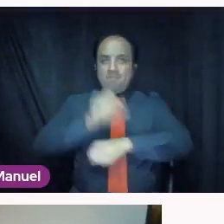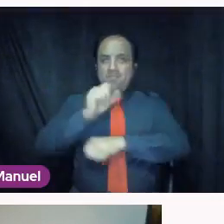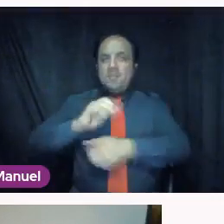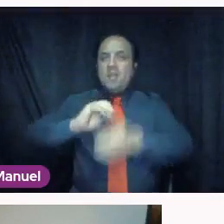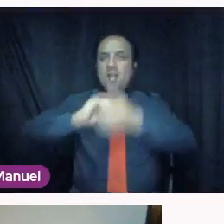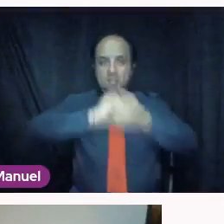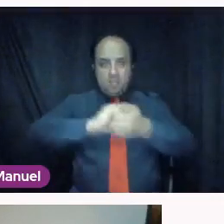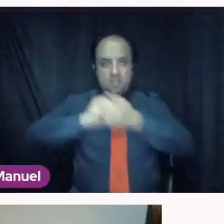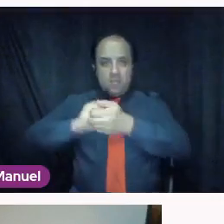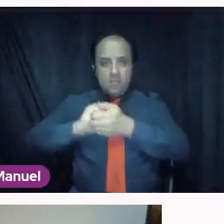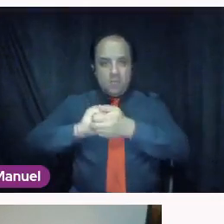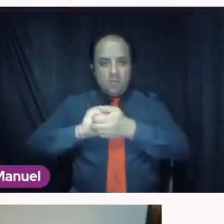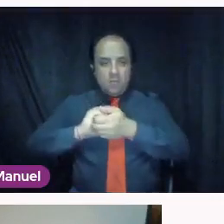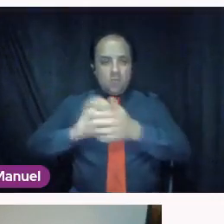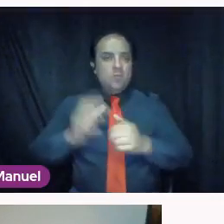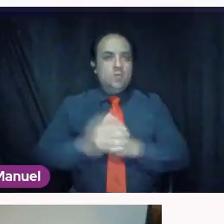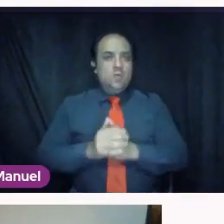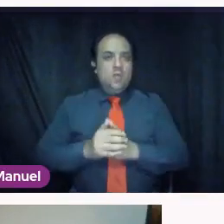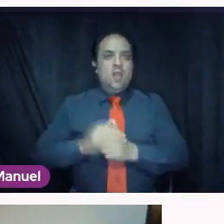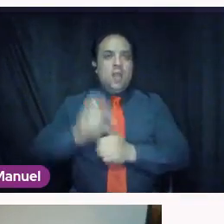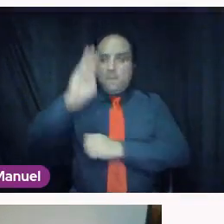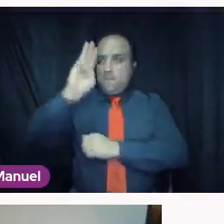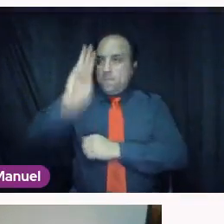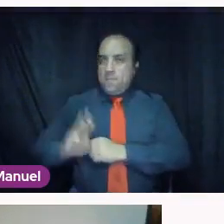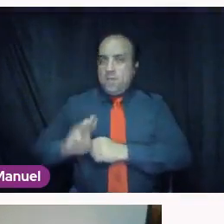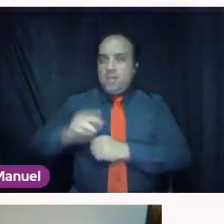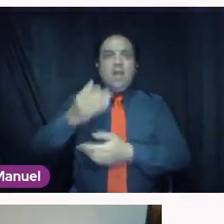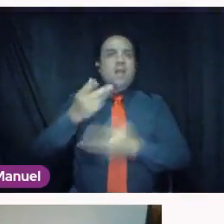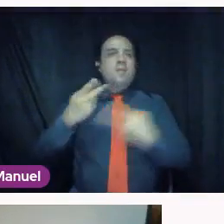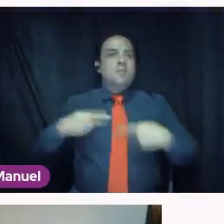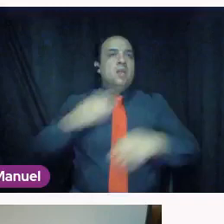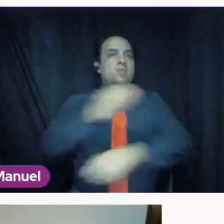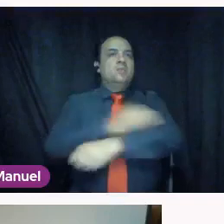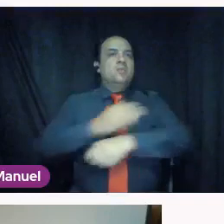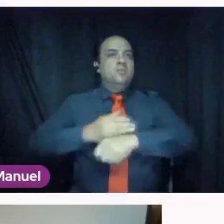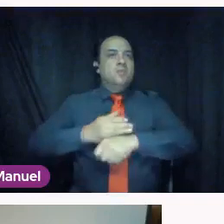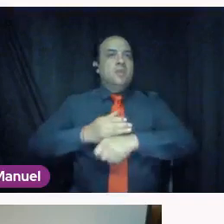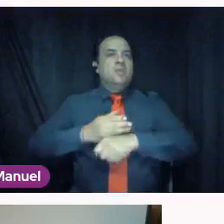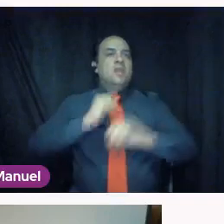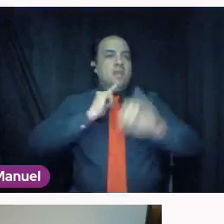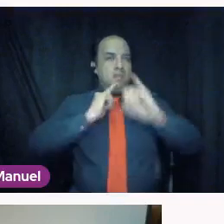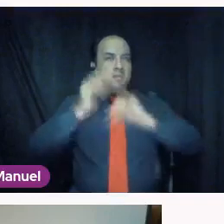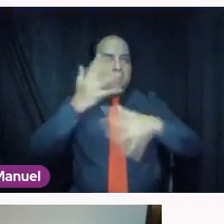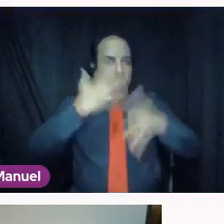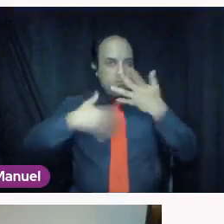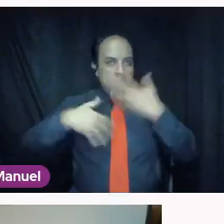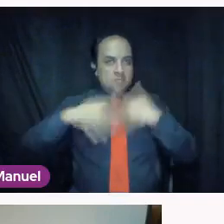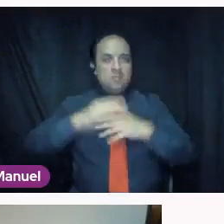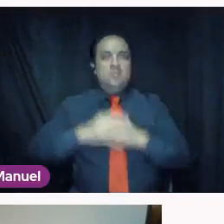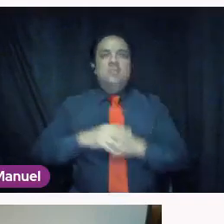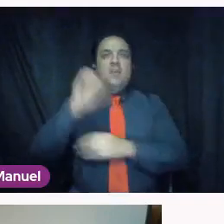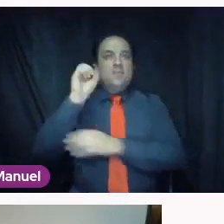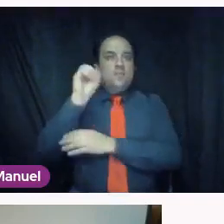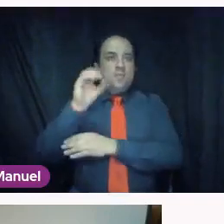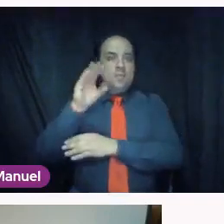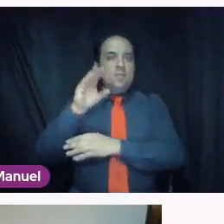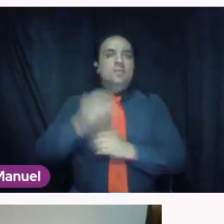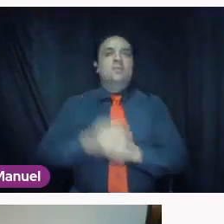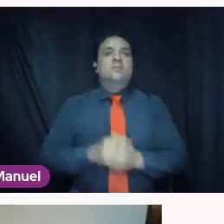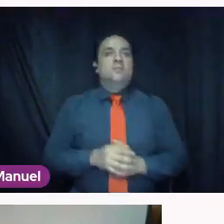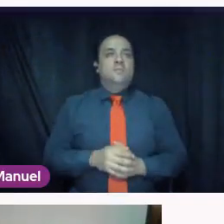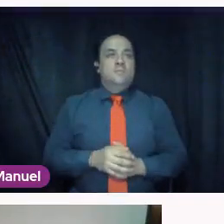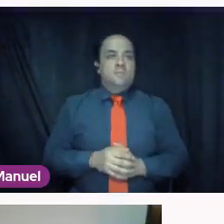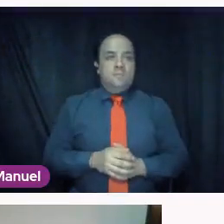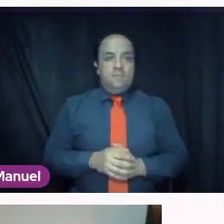saludar como cada miércoles a quien nos acompañan en esta transmisión, en la interpretación en lengua de señas mexicana,